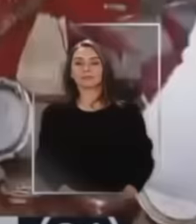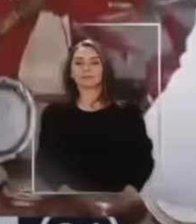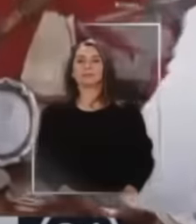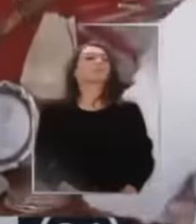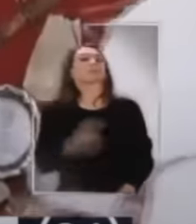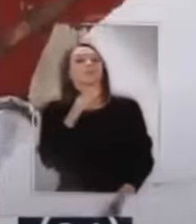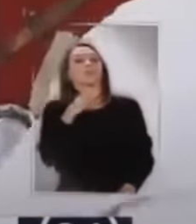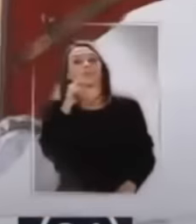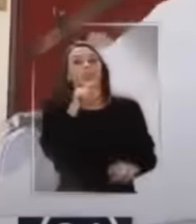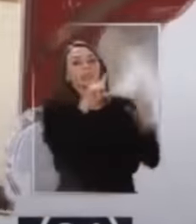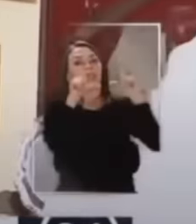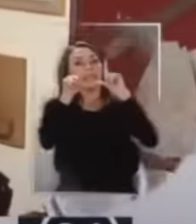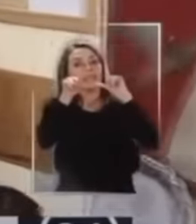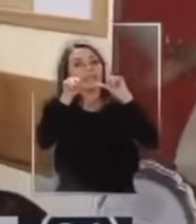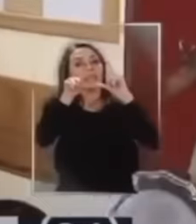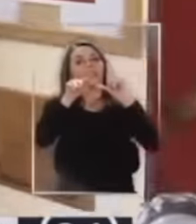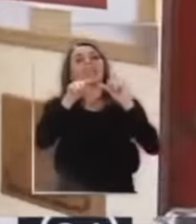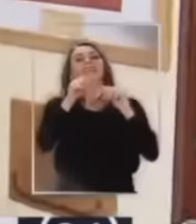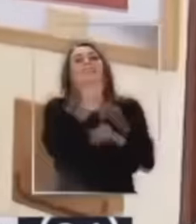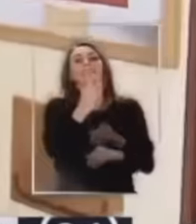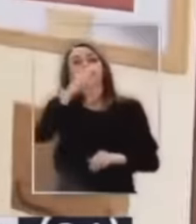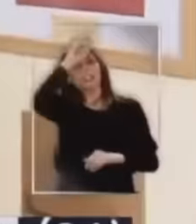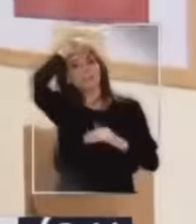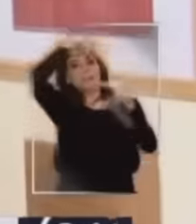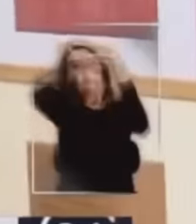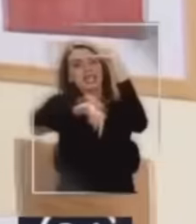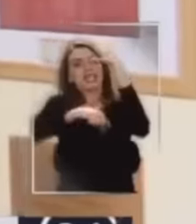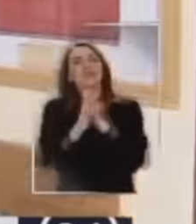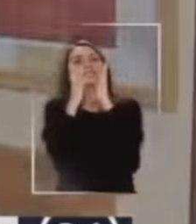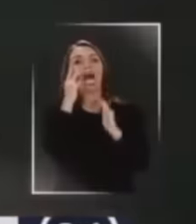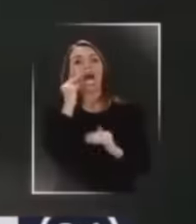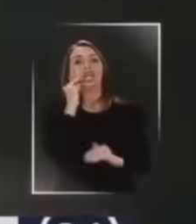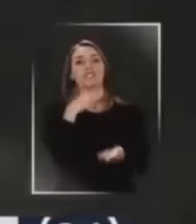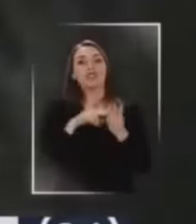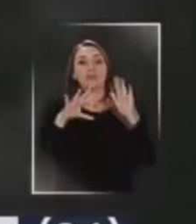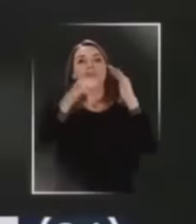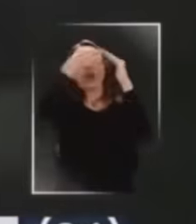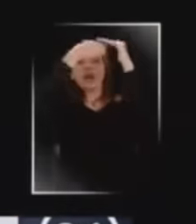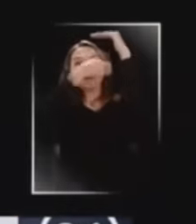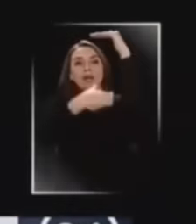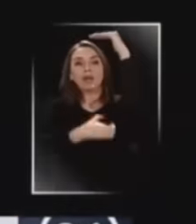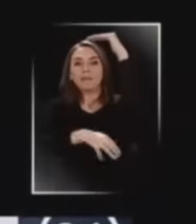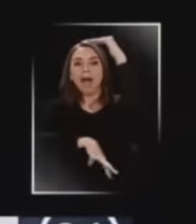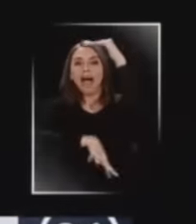Aquí, este fue el rescate de los 33 mineros de la mina San José, del año 2010.